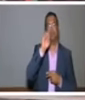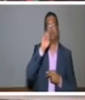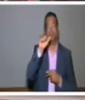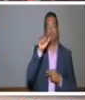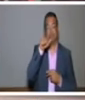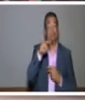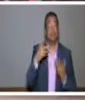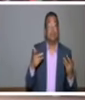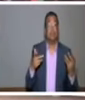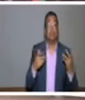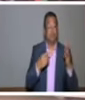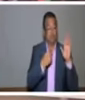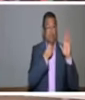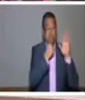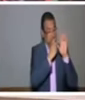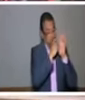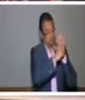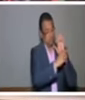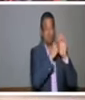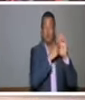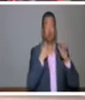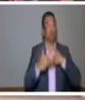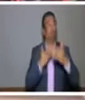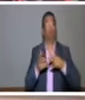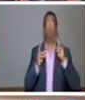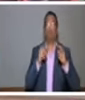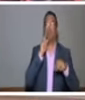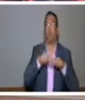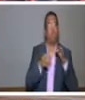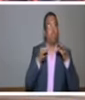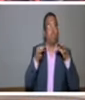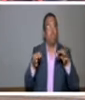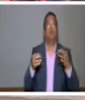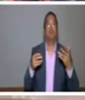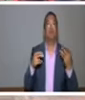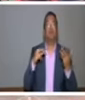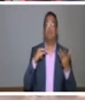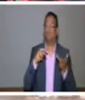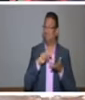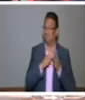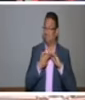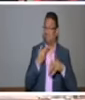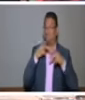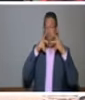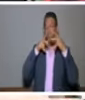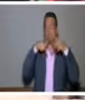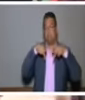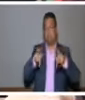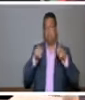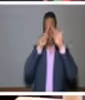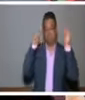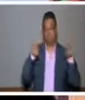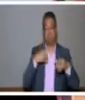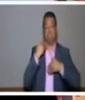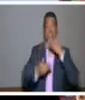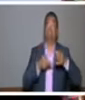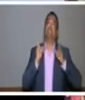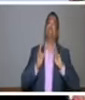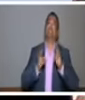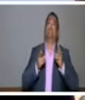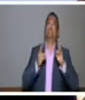marcha según el acta sin mayor dilación. Esto implica un proceso expedito de permisología que sin duda podría lacerar el